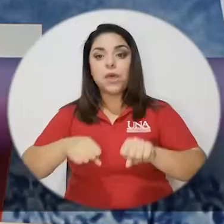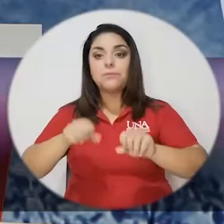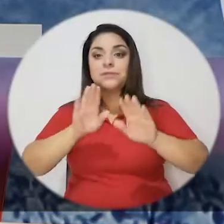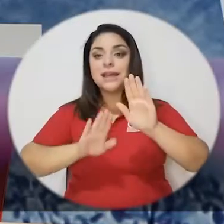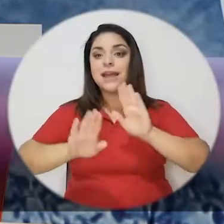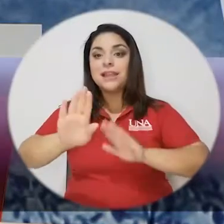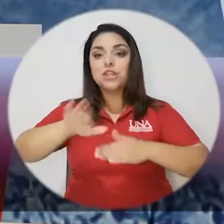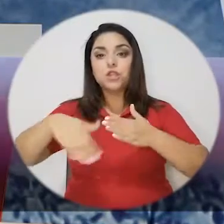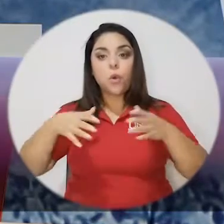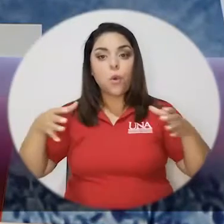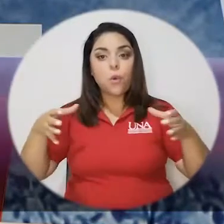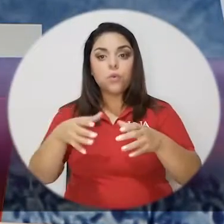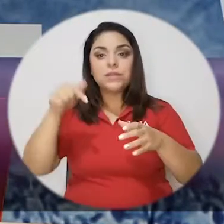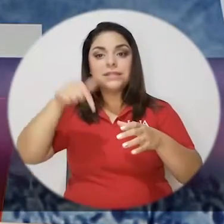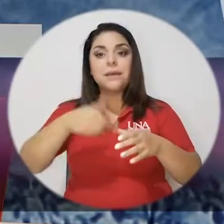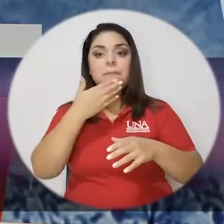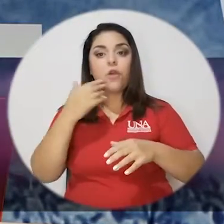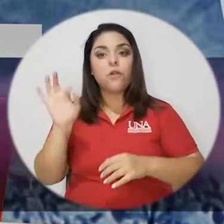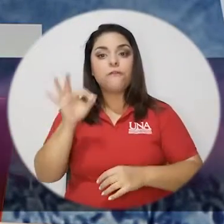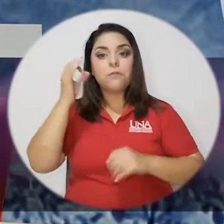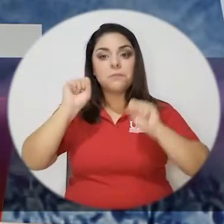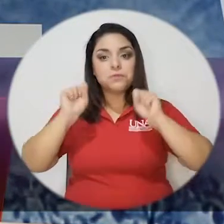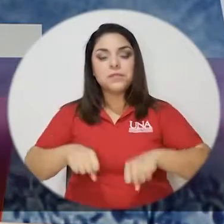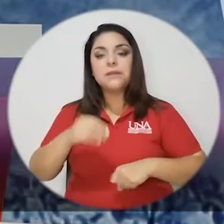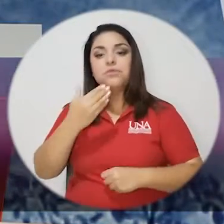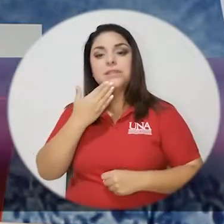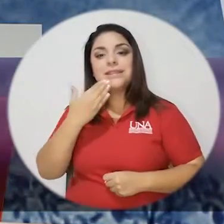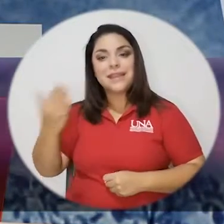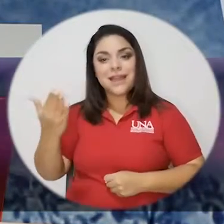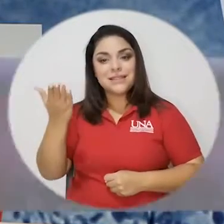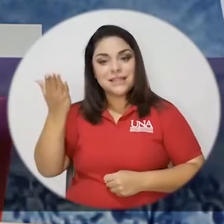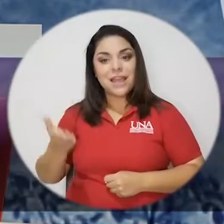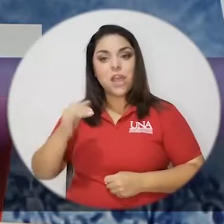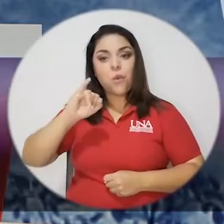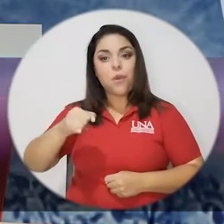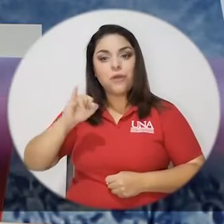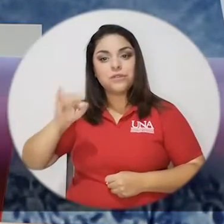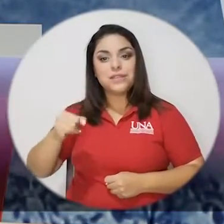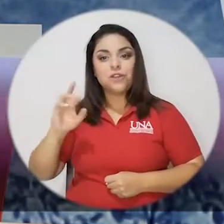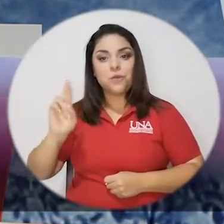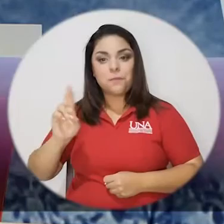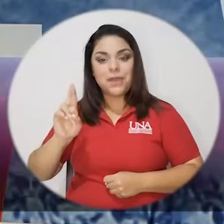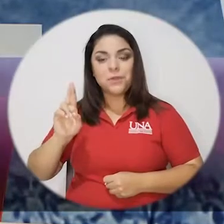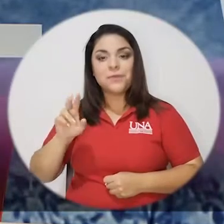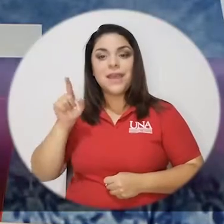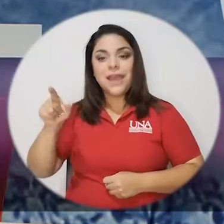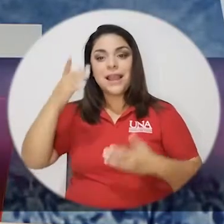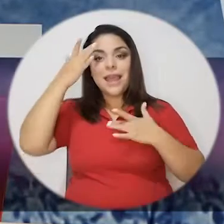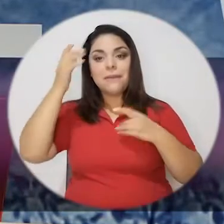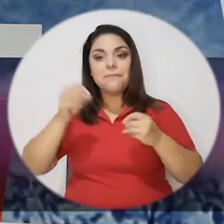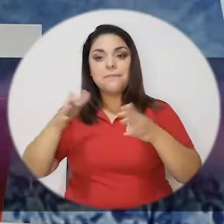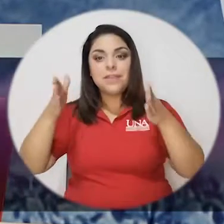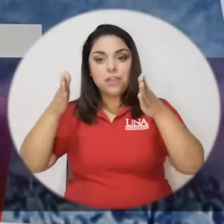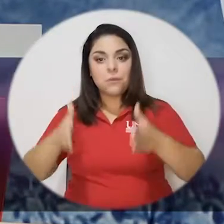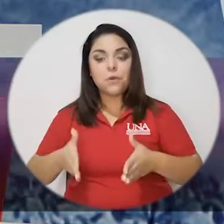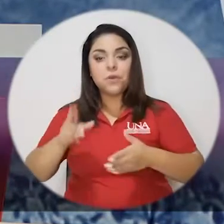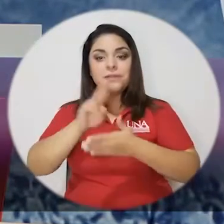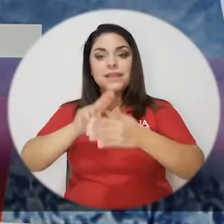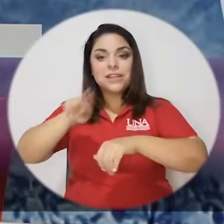seguir con disciplina para que podamos salir todos y todas juntos de esto de la mejor manera posible. Muchas Exactamente. gracias, era Juan José